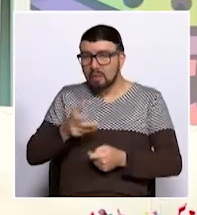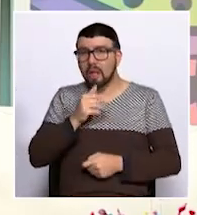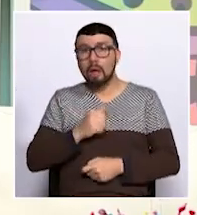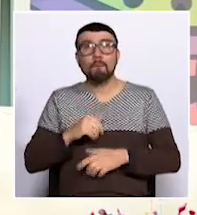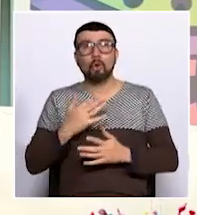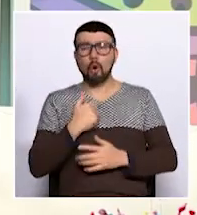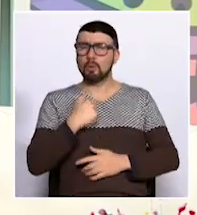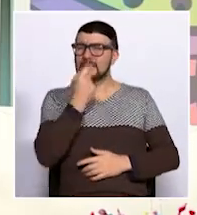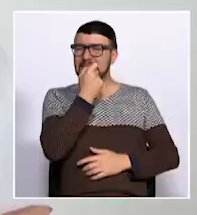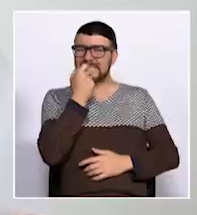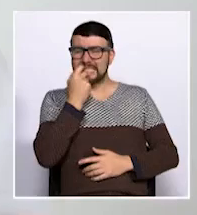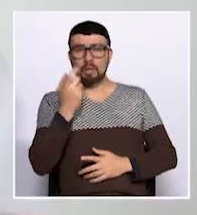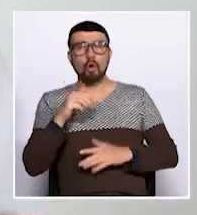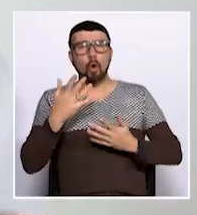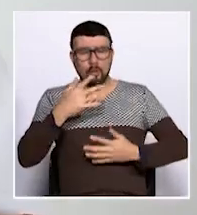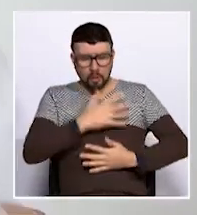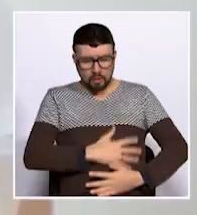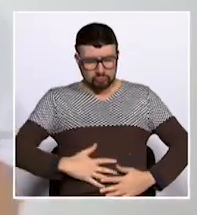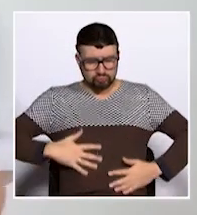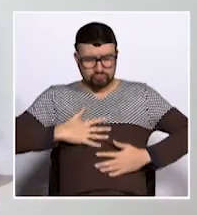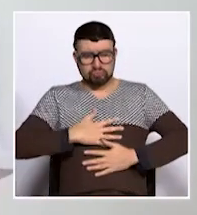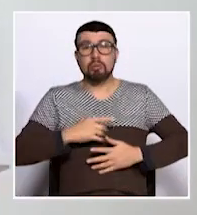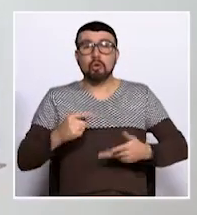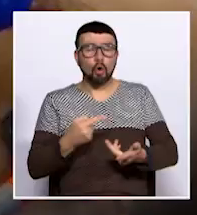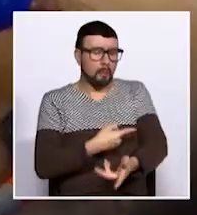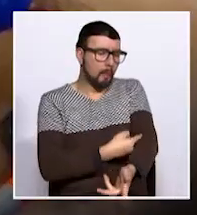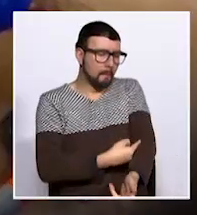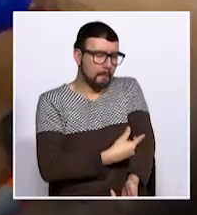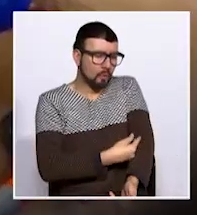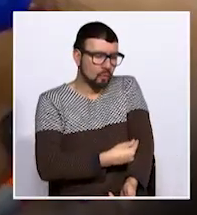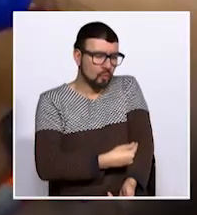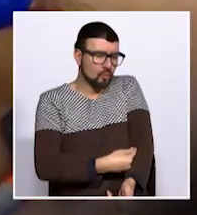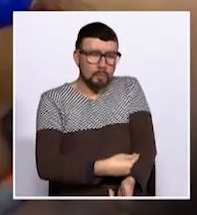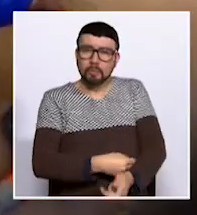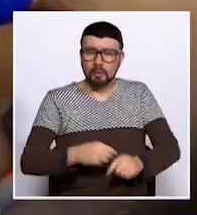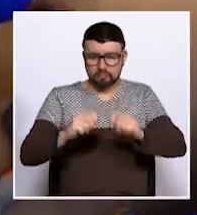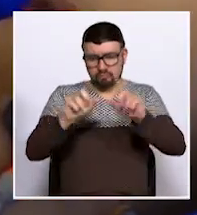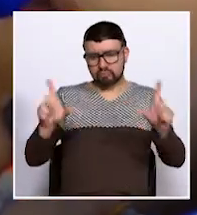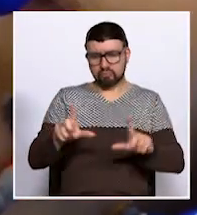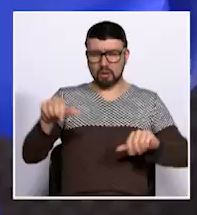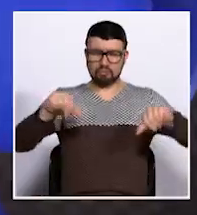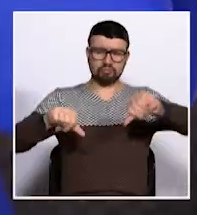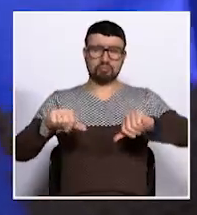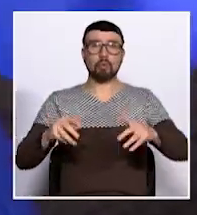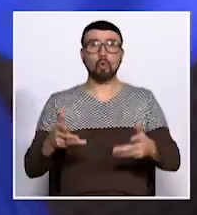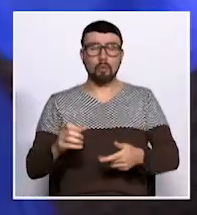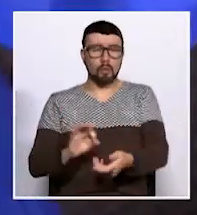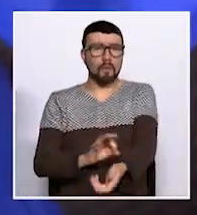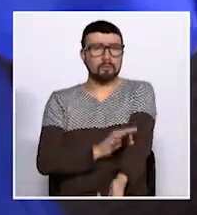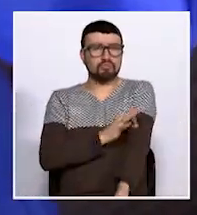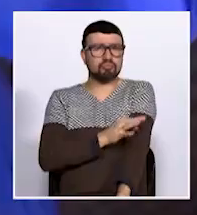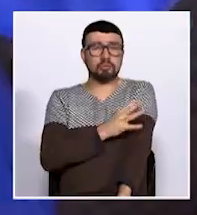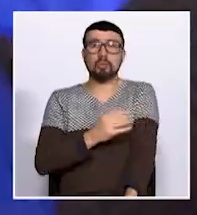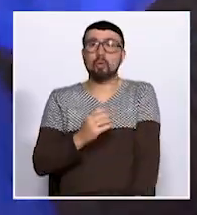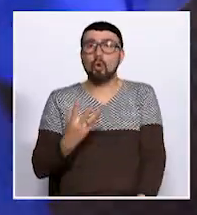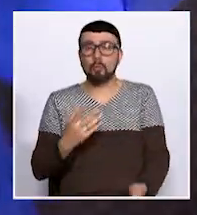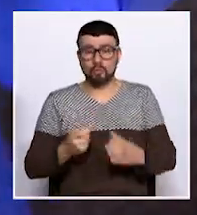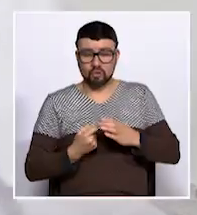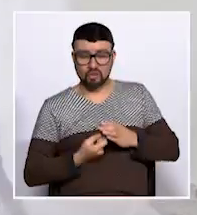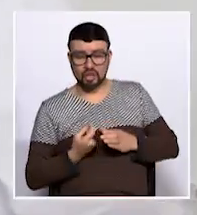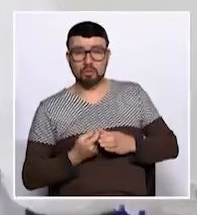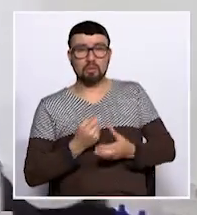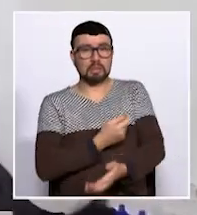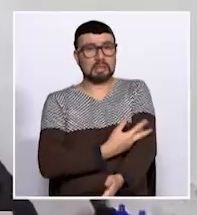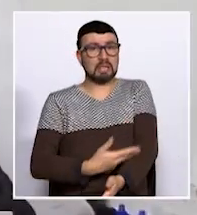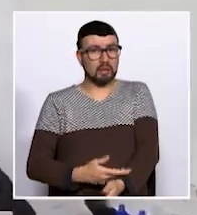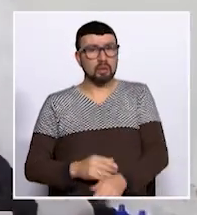estaré por dentro? ¿Cómo estarán mis exámenes de sangre? ¿Cómo estará mi colesterol? ¿Cómo estarán las células de mi sangre? ¿Cómo estará